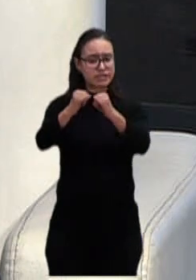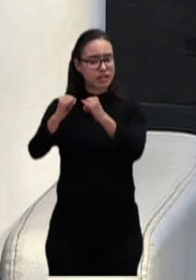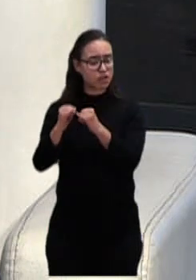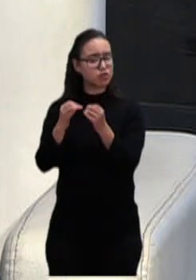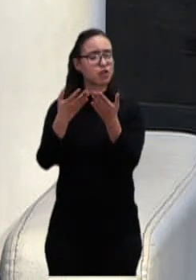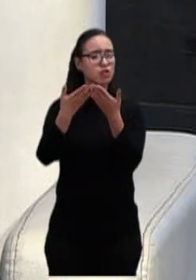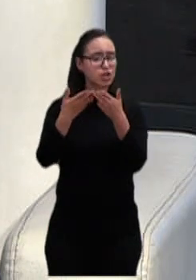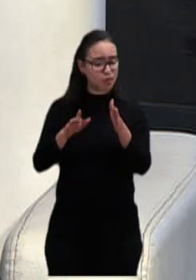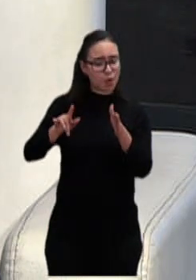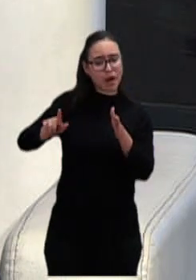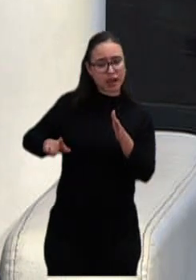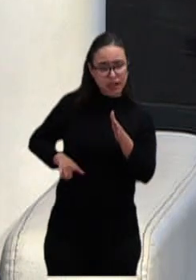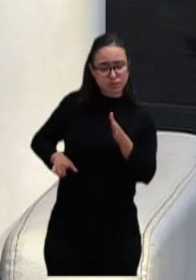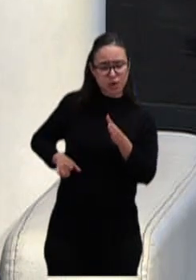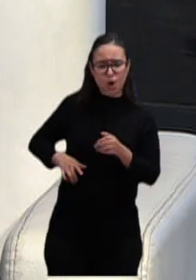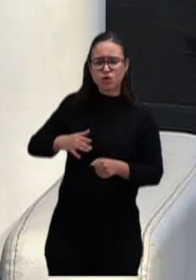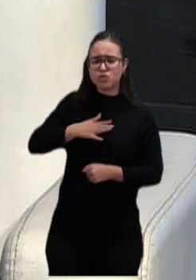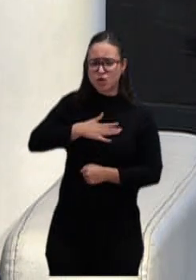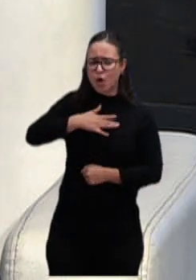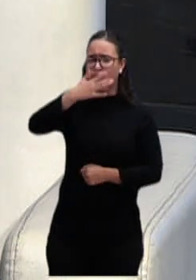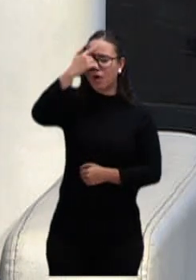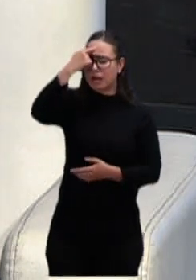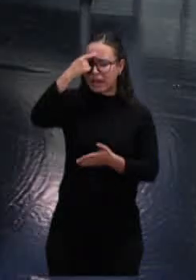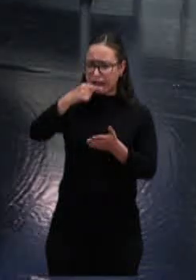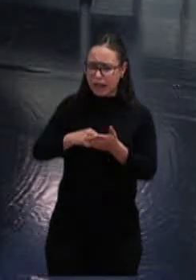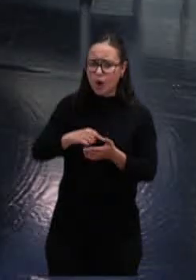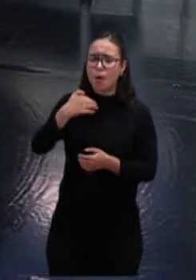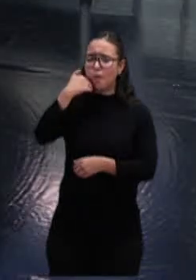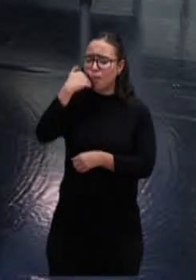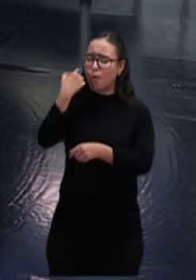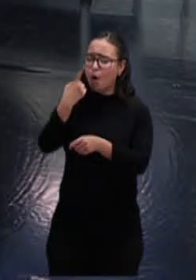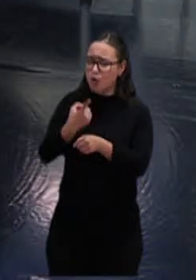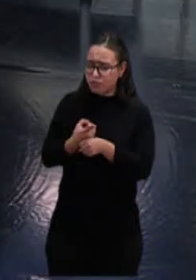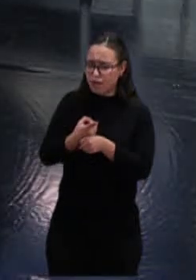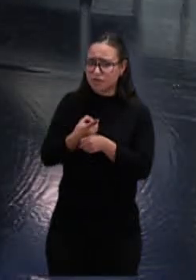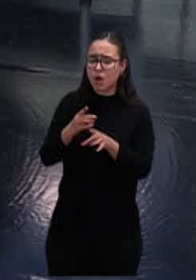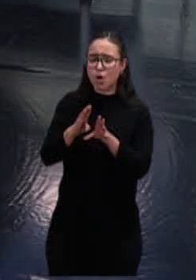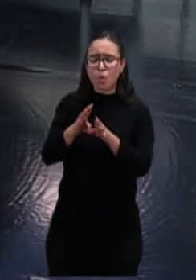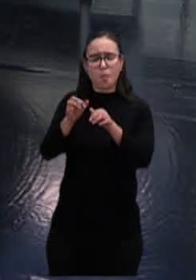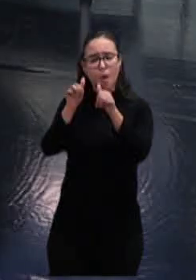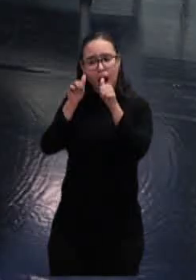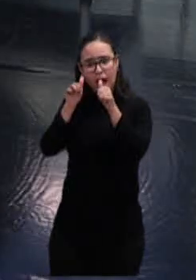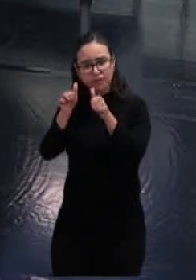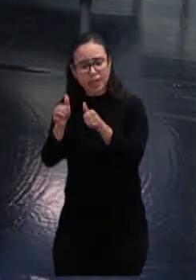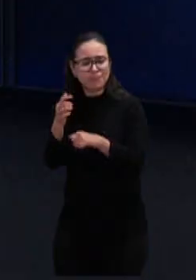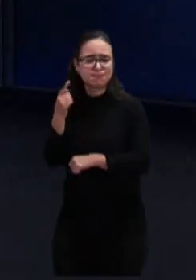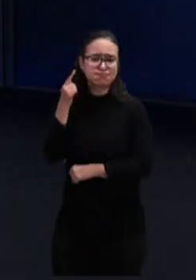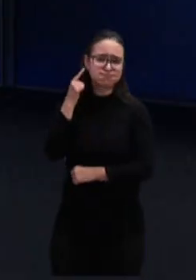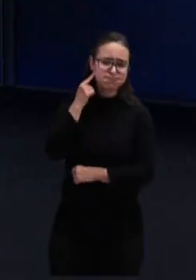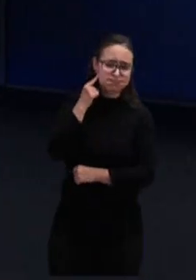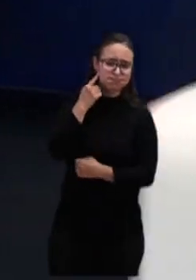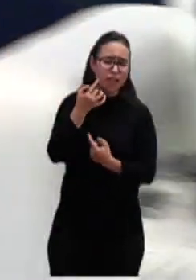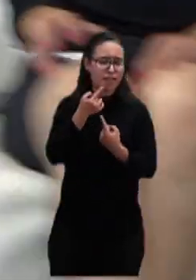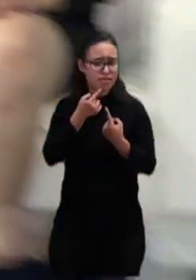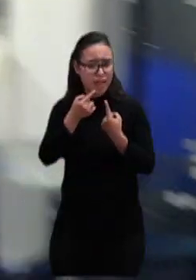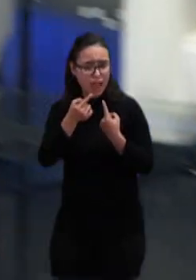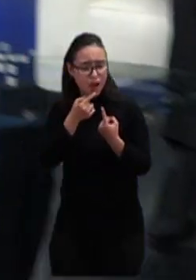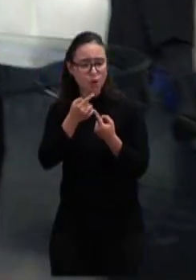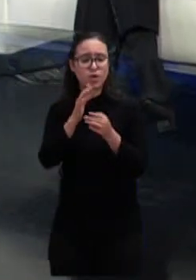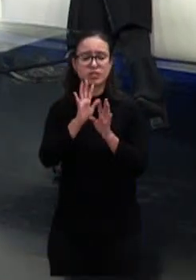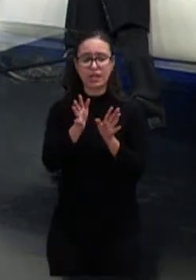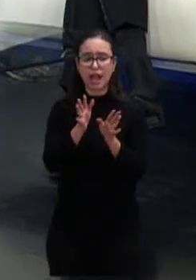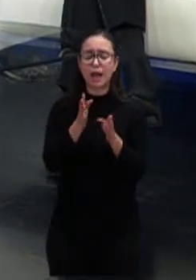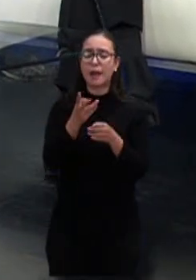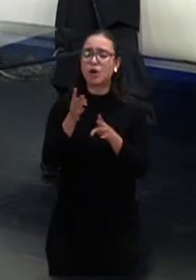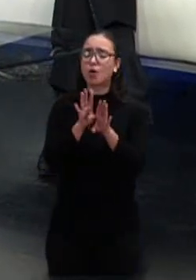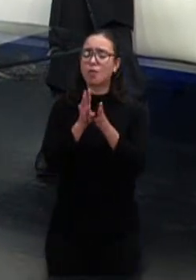este momento creo que existe la voluntad nos están escuchando se están creando los programas y los proyectos necesarios